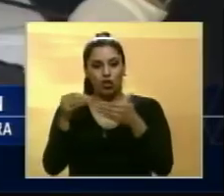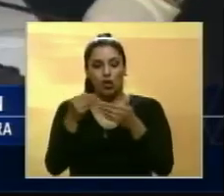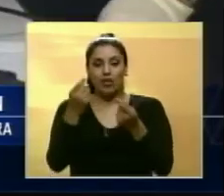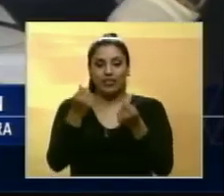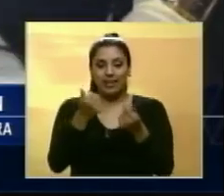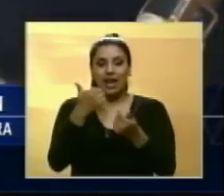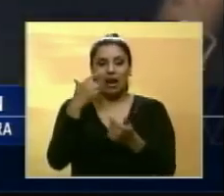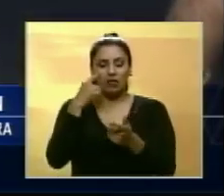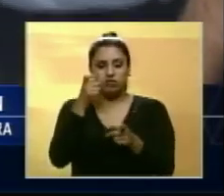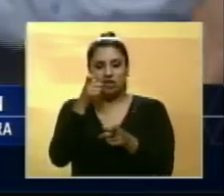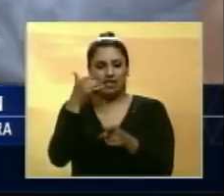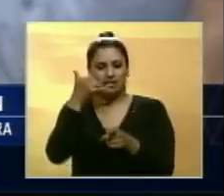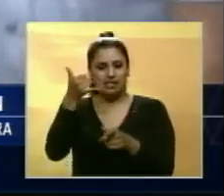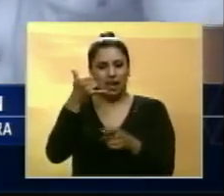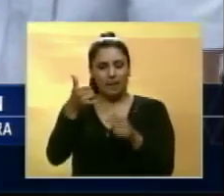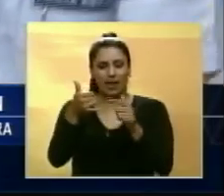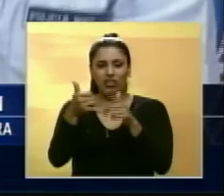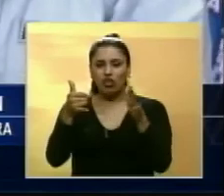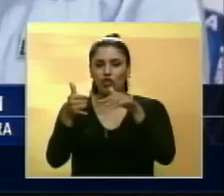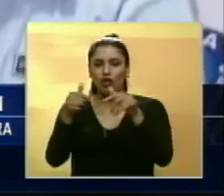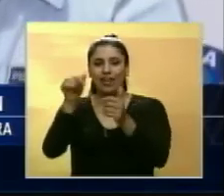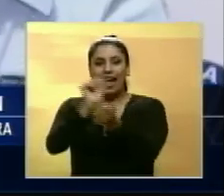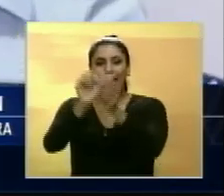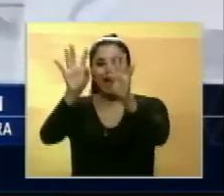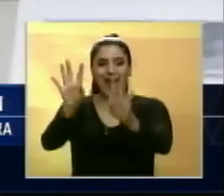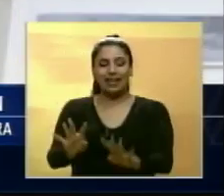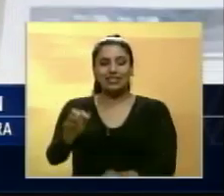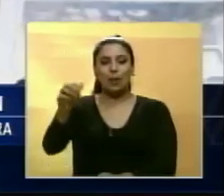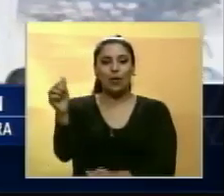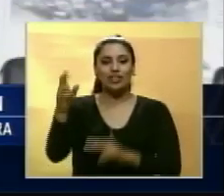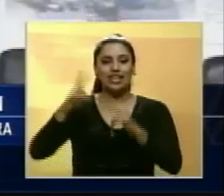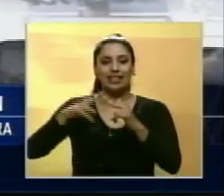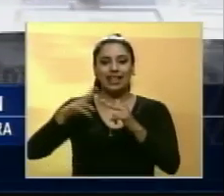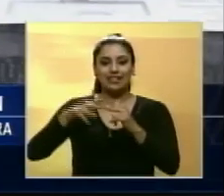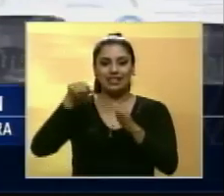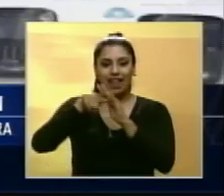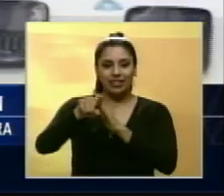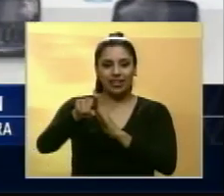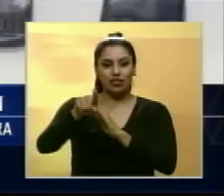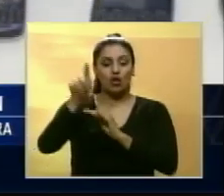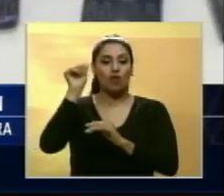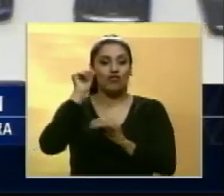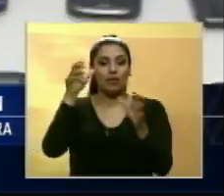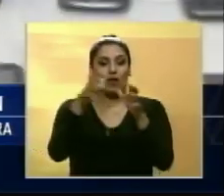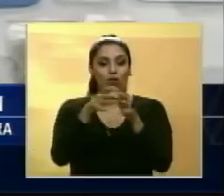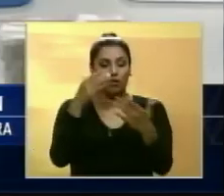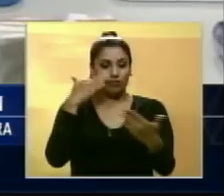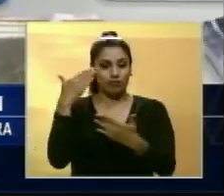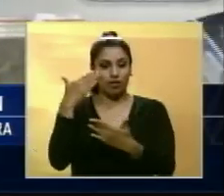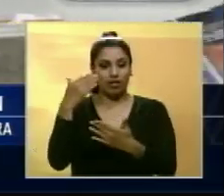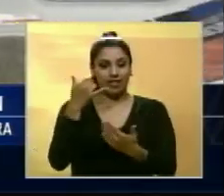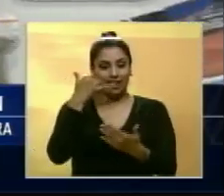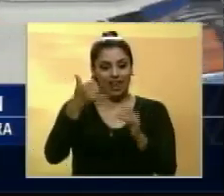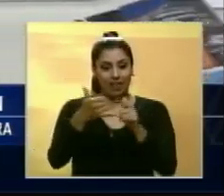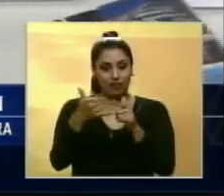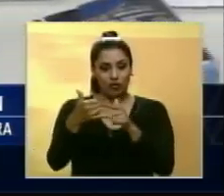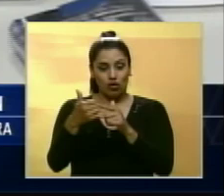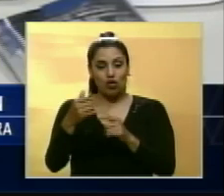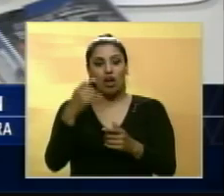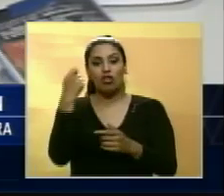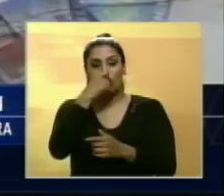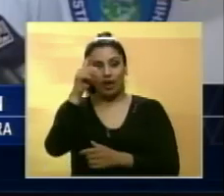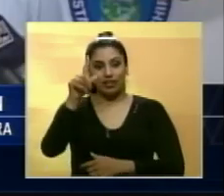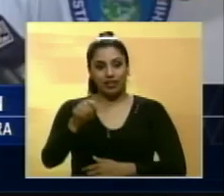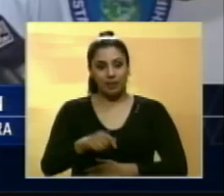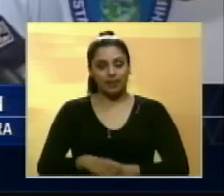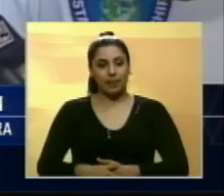Según el rastreo, las llamadas salían desde los calabozos de Politáchira. En el área femenina fueron hallados los móviles y porciones de